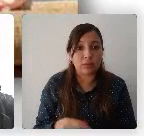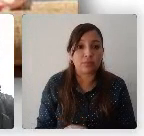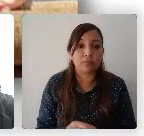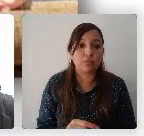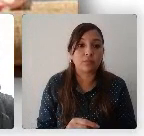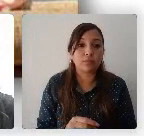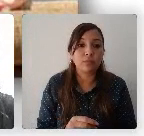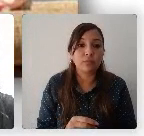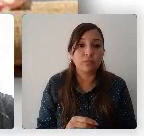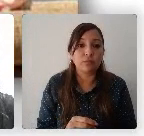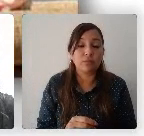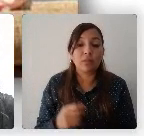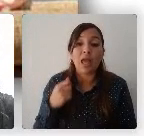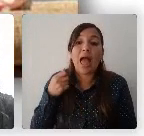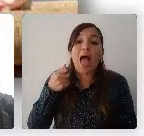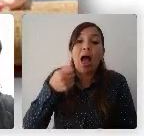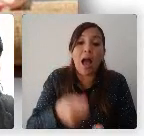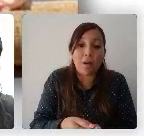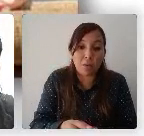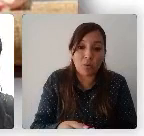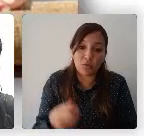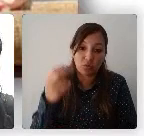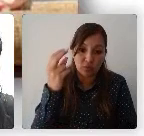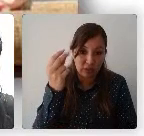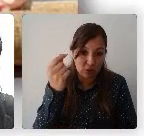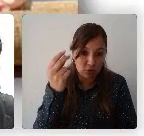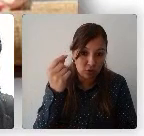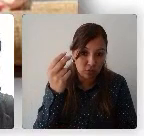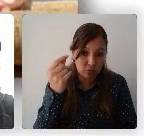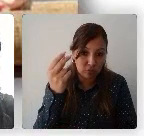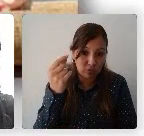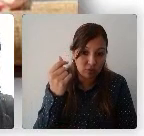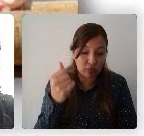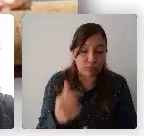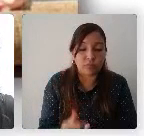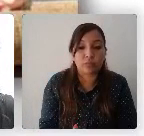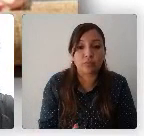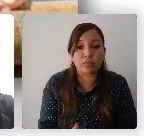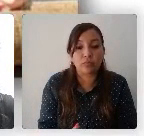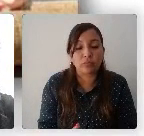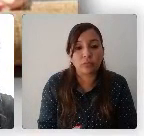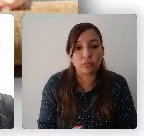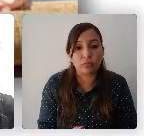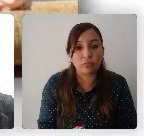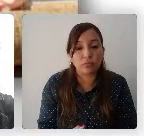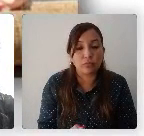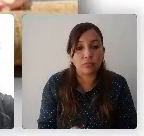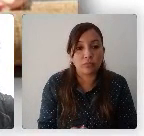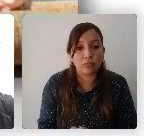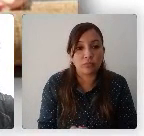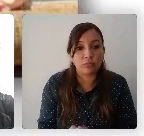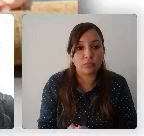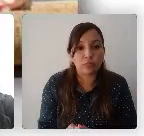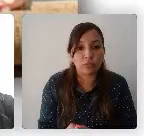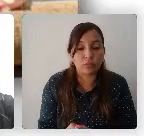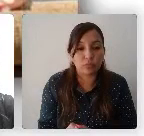los elementos del territorio. Son viajes desde ya, como mencionaba, viajes bastante responsables, sostenibles, ¿no? Que aportan y contribuyen